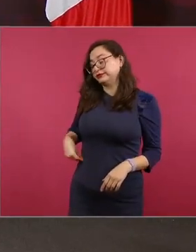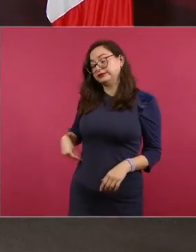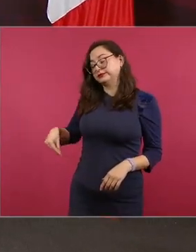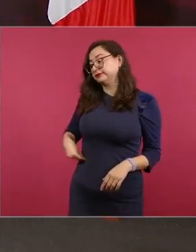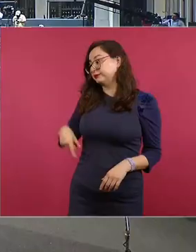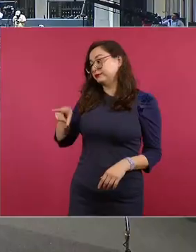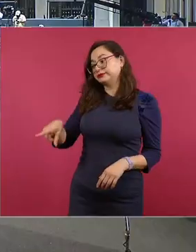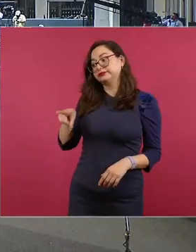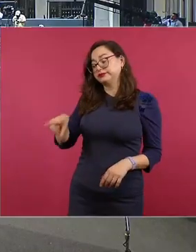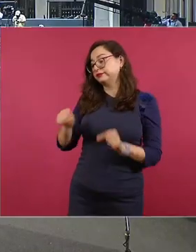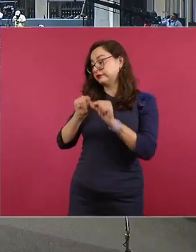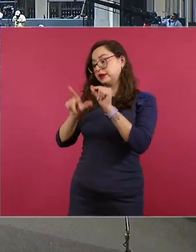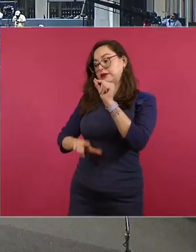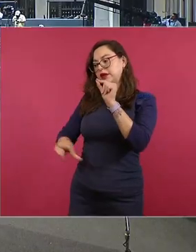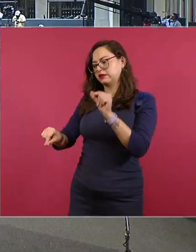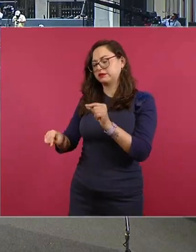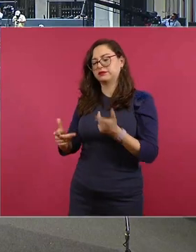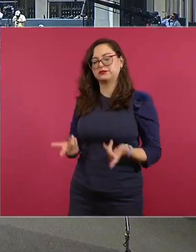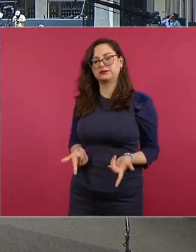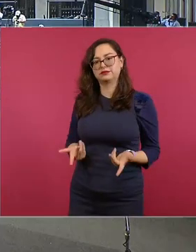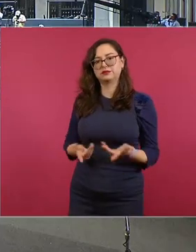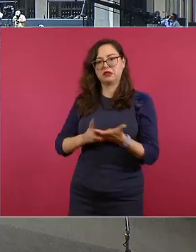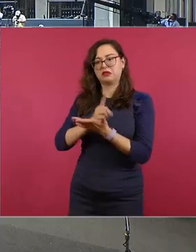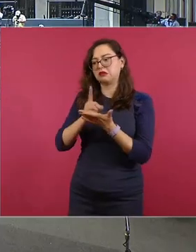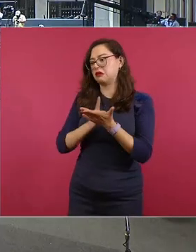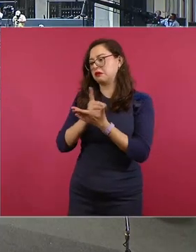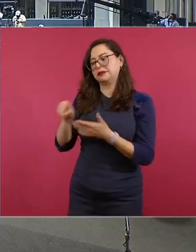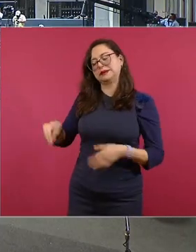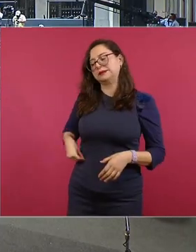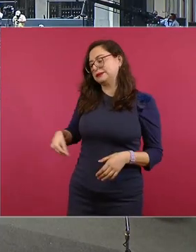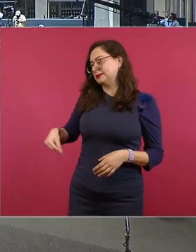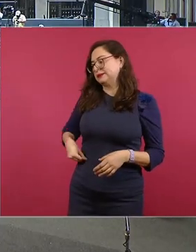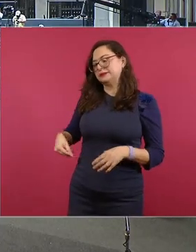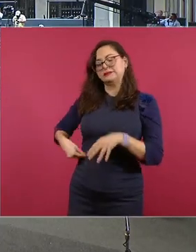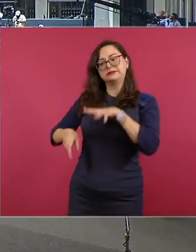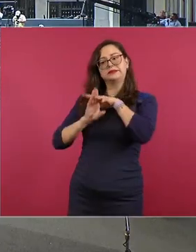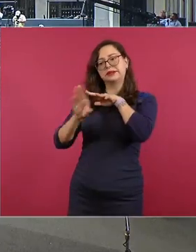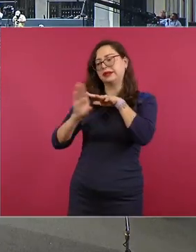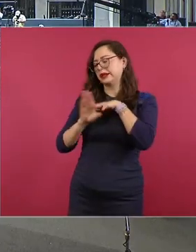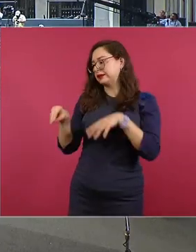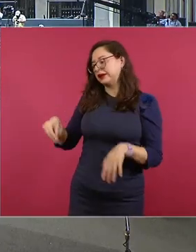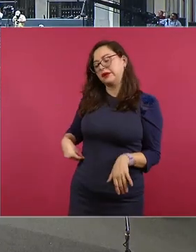narcotráfico y el problema de la migración.